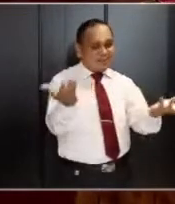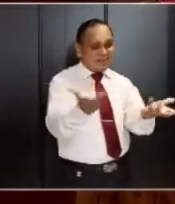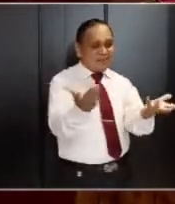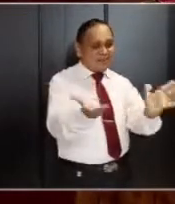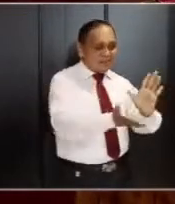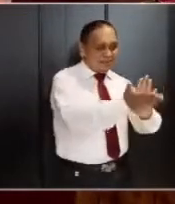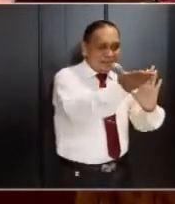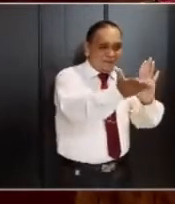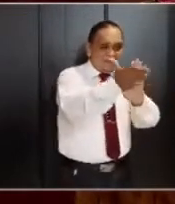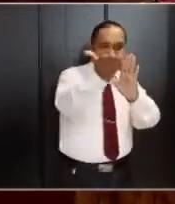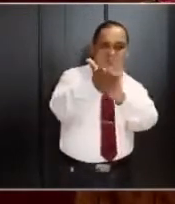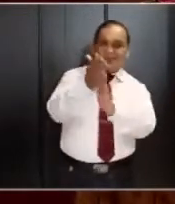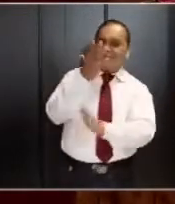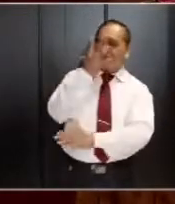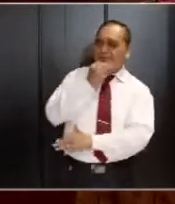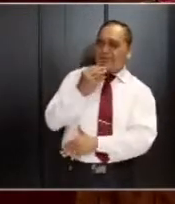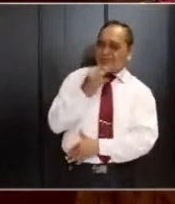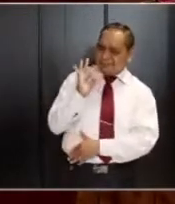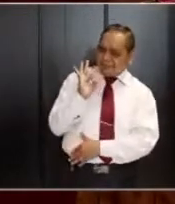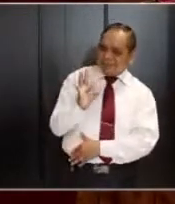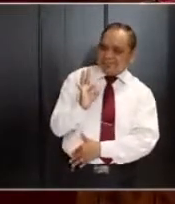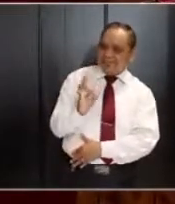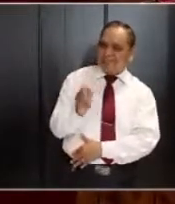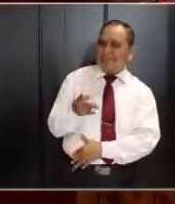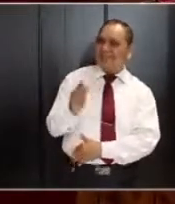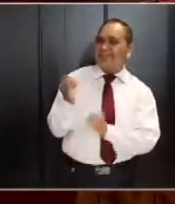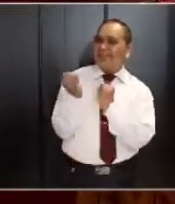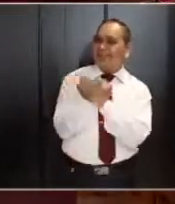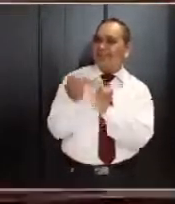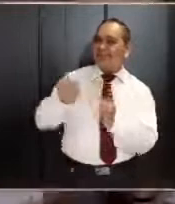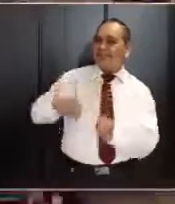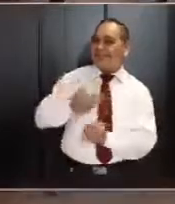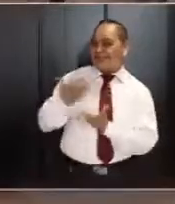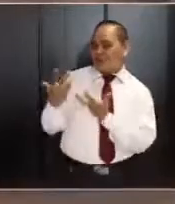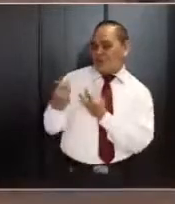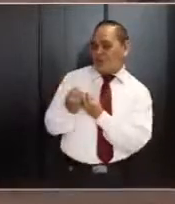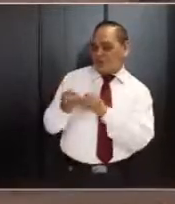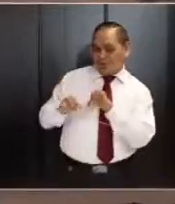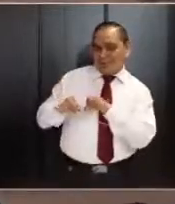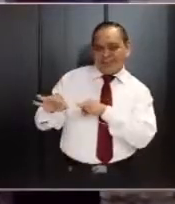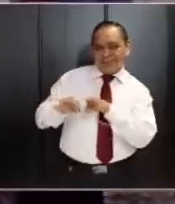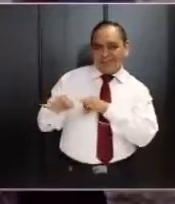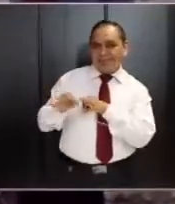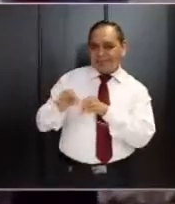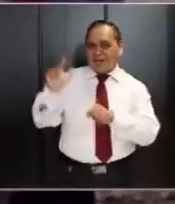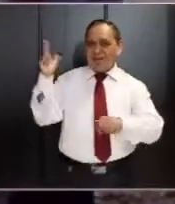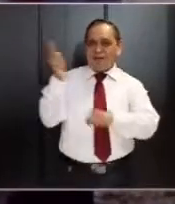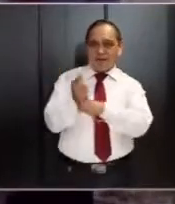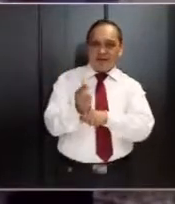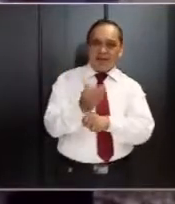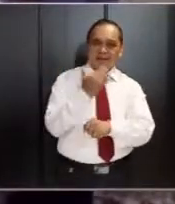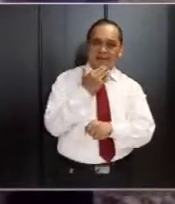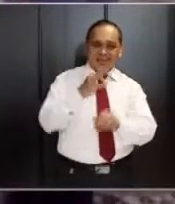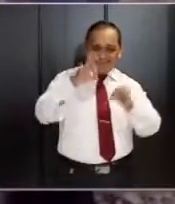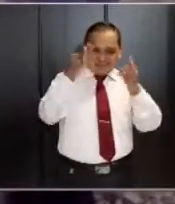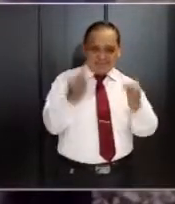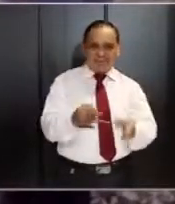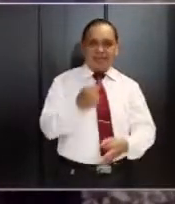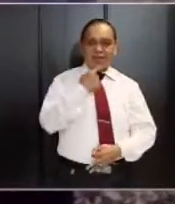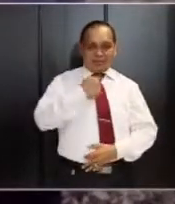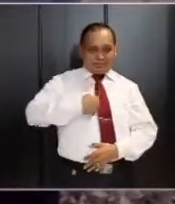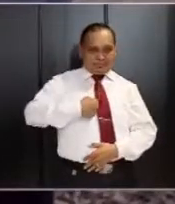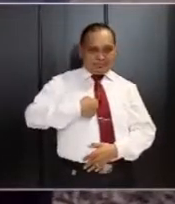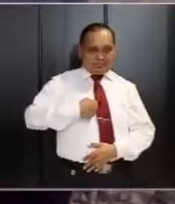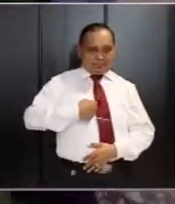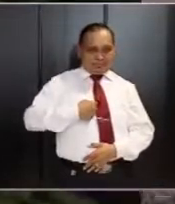obras, y que después yo creo que seguiremos trabajando junto con ellos por algo que tú me hiciste el comentario. Platica.